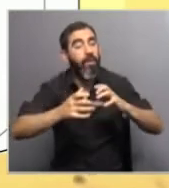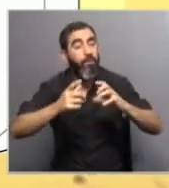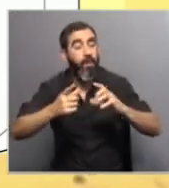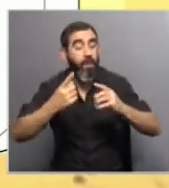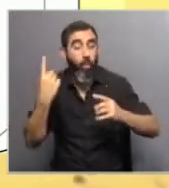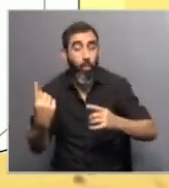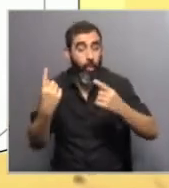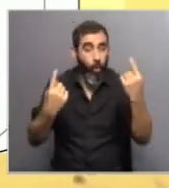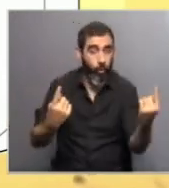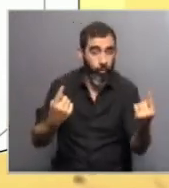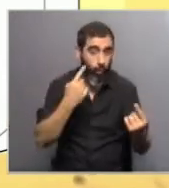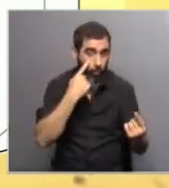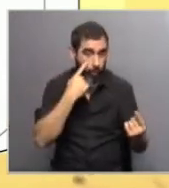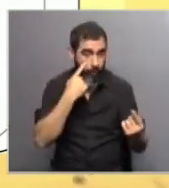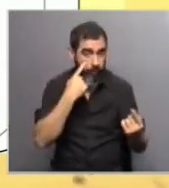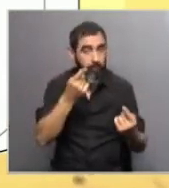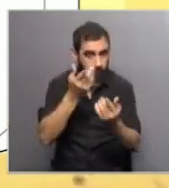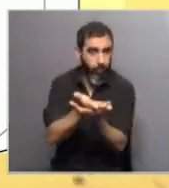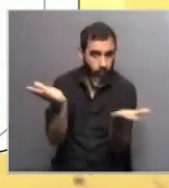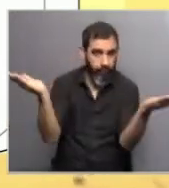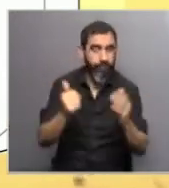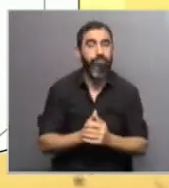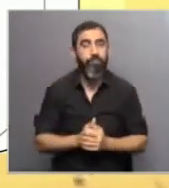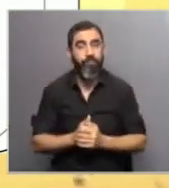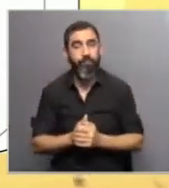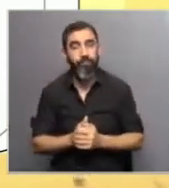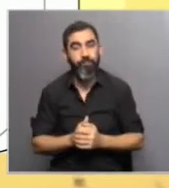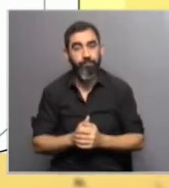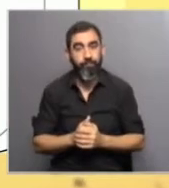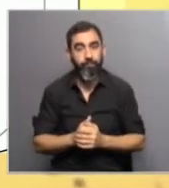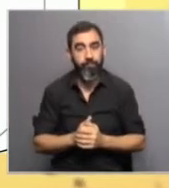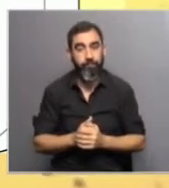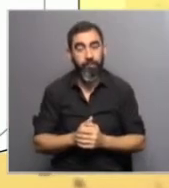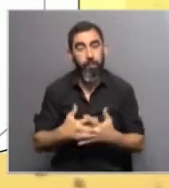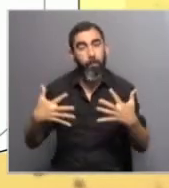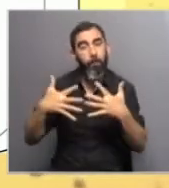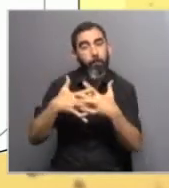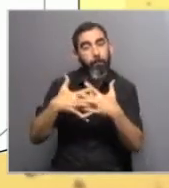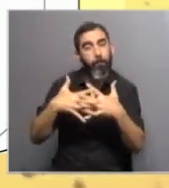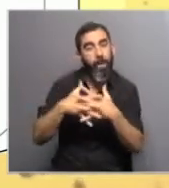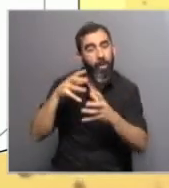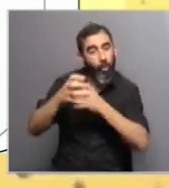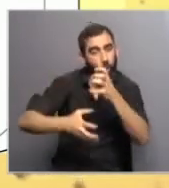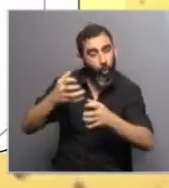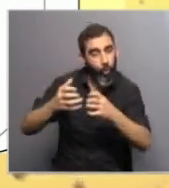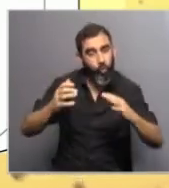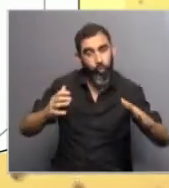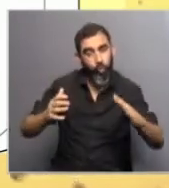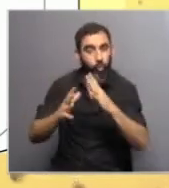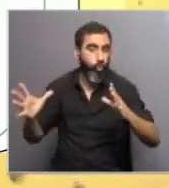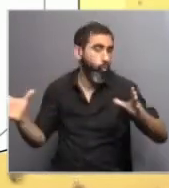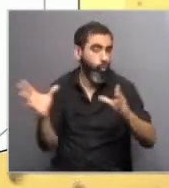y en otro experimento. Y eso es lo que muestra ahí. La curva marroncita es la curva que tiene todos los